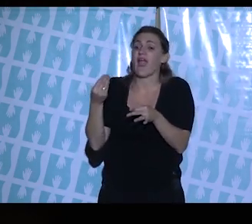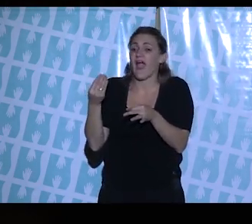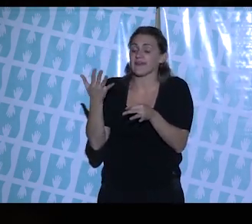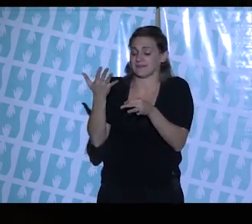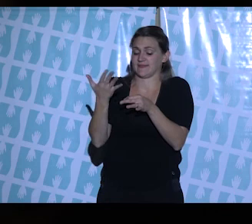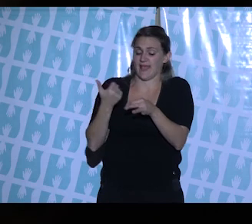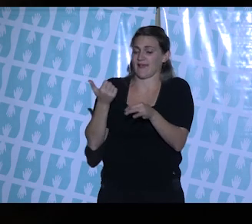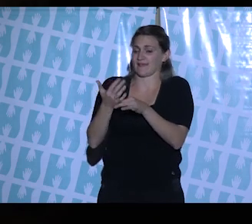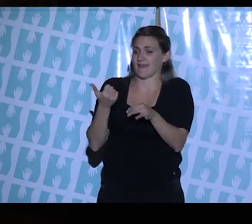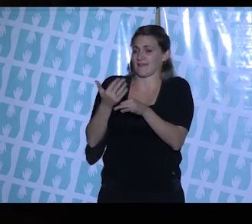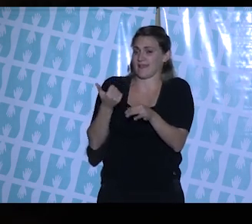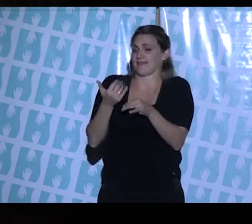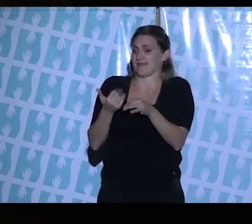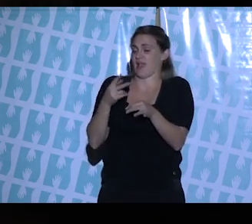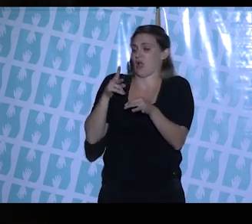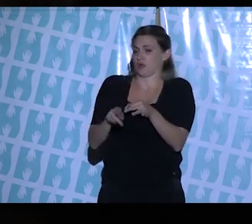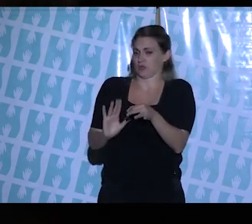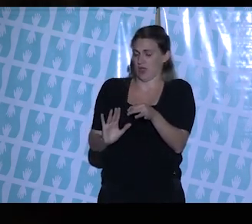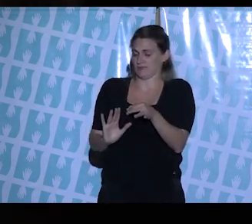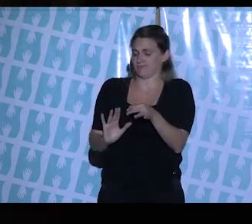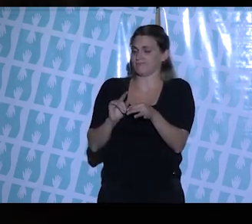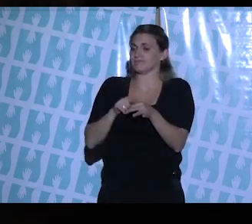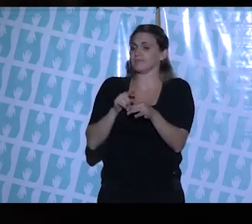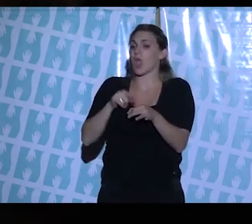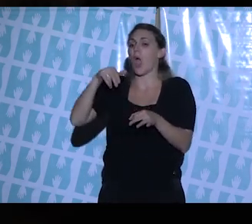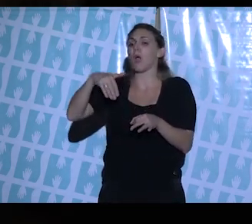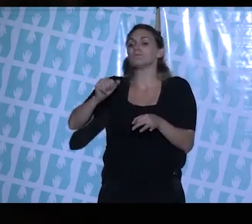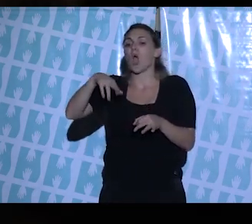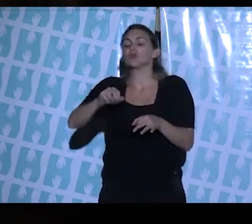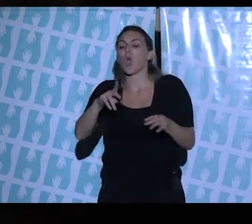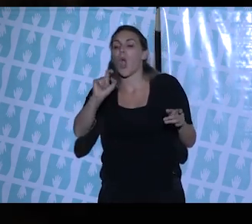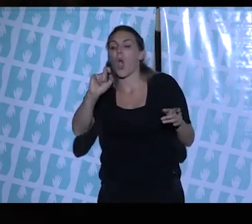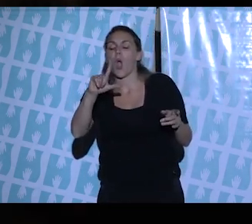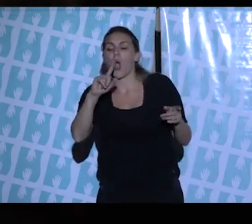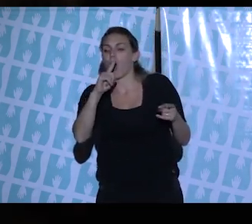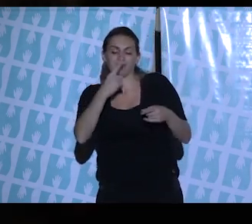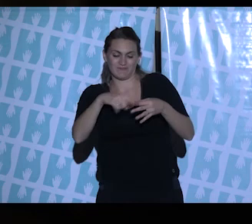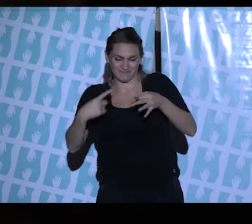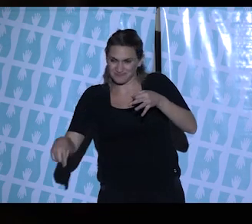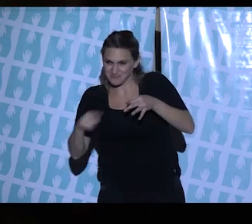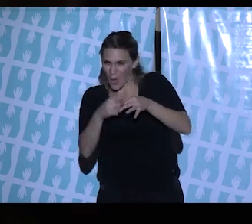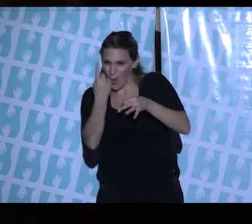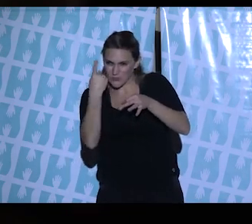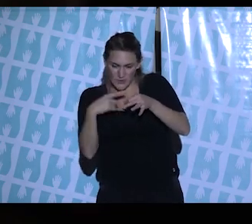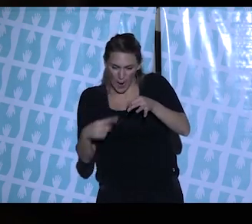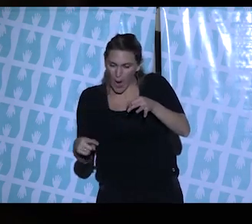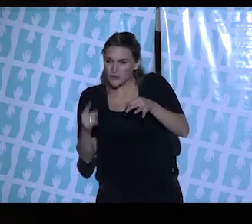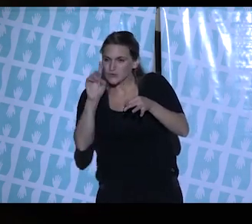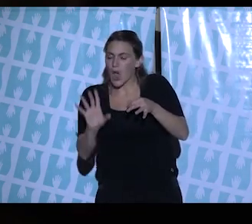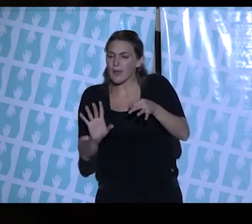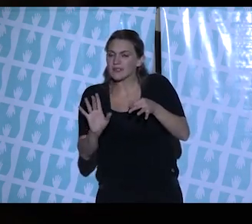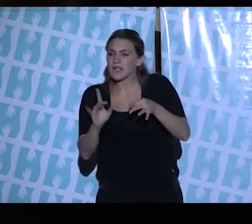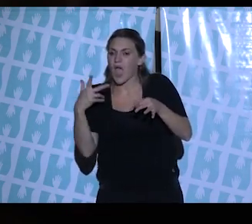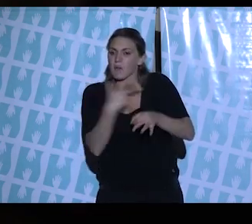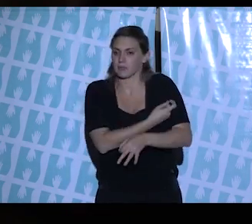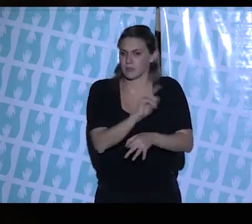en cambio, es un proceso pasivo. No le inyectamos para que el individuo genere anticuerpos. Lo que le